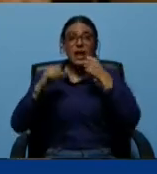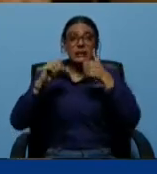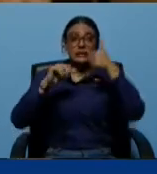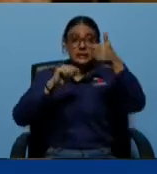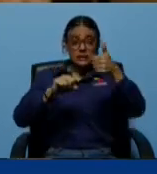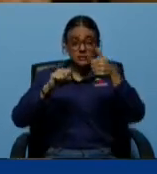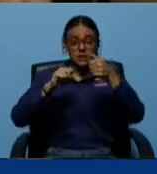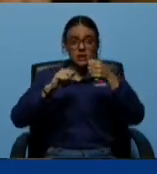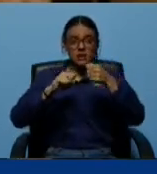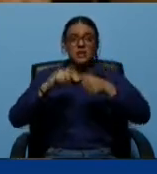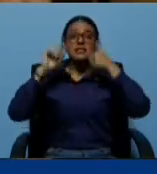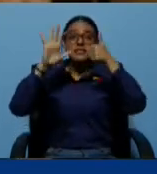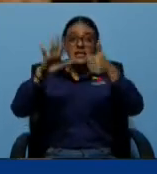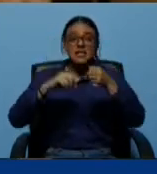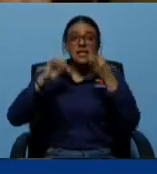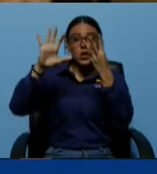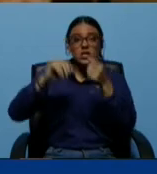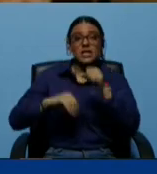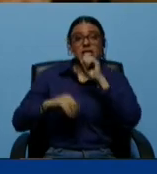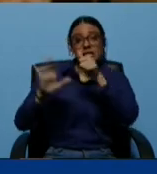686 experticias